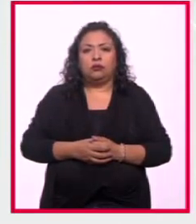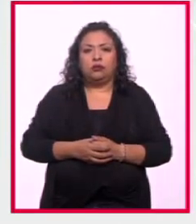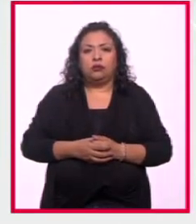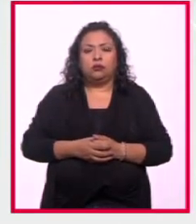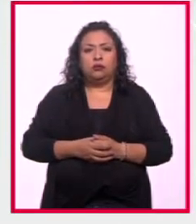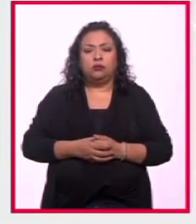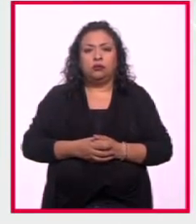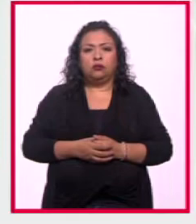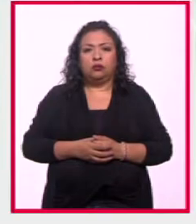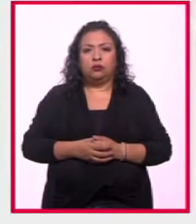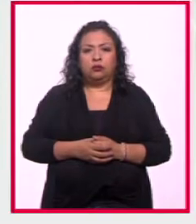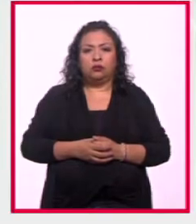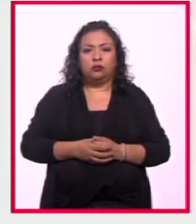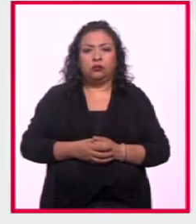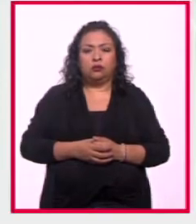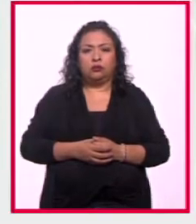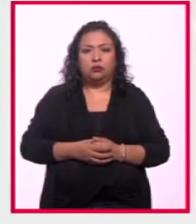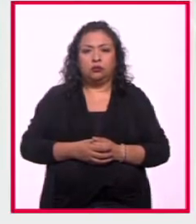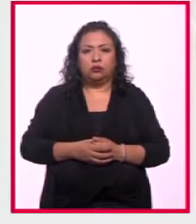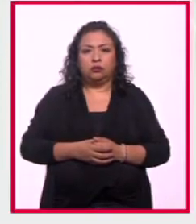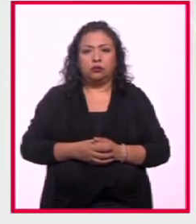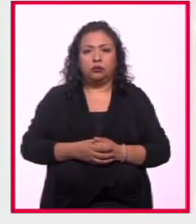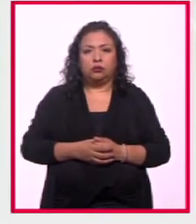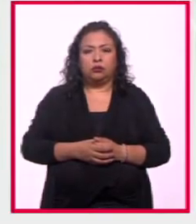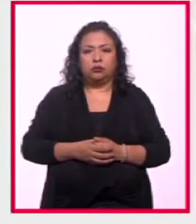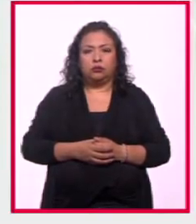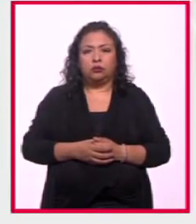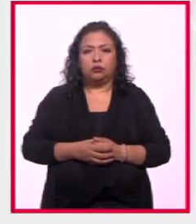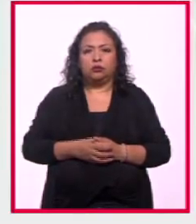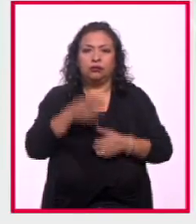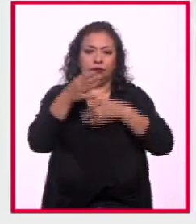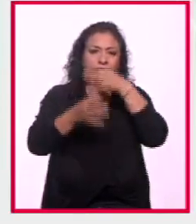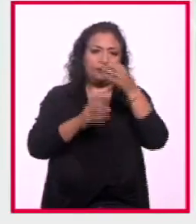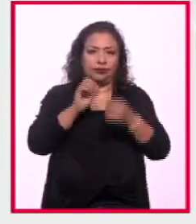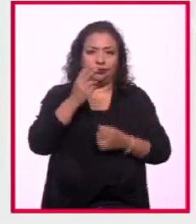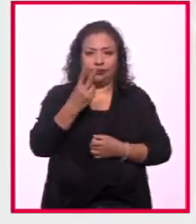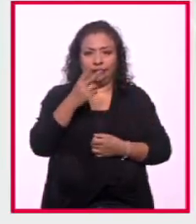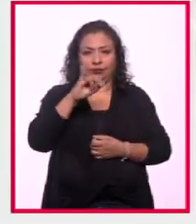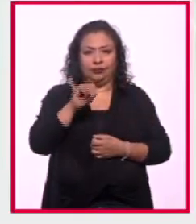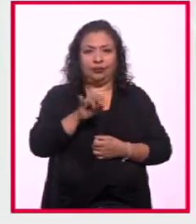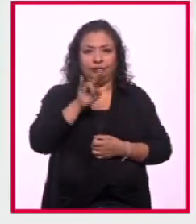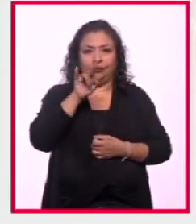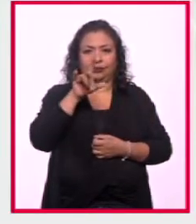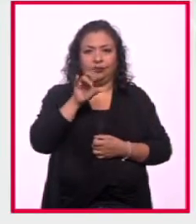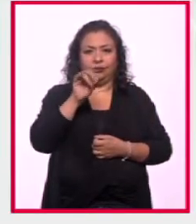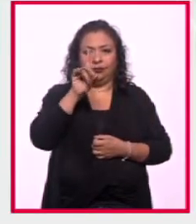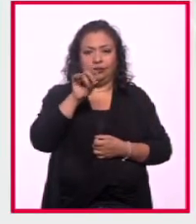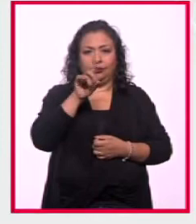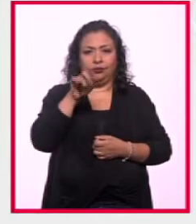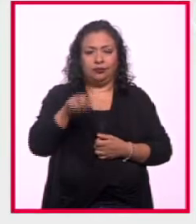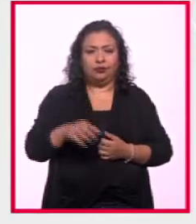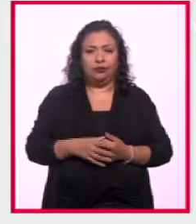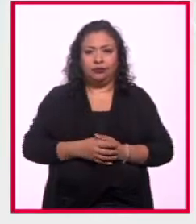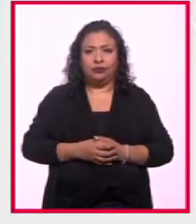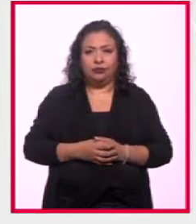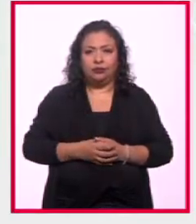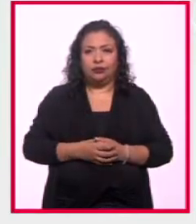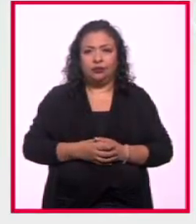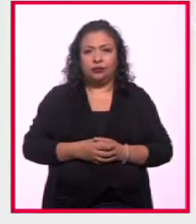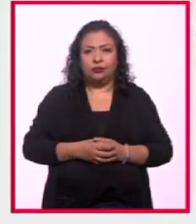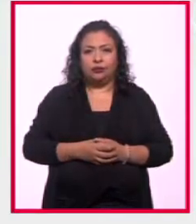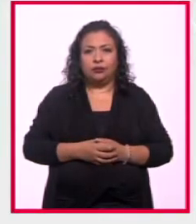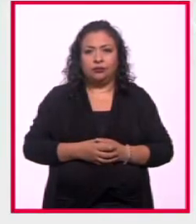eso en la mente contiene 16 22 julio lópez al hecho del wise